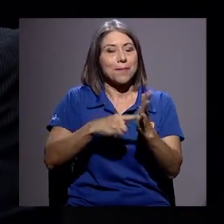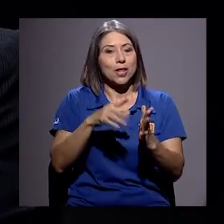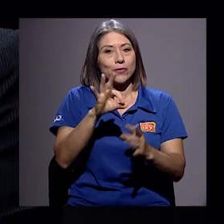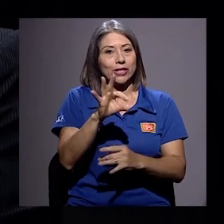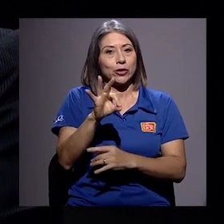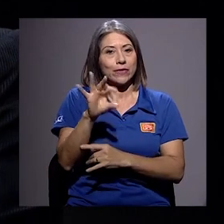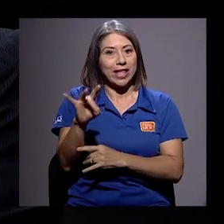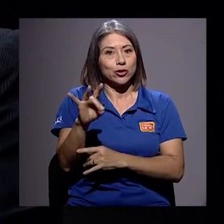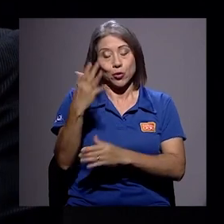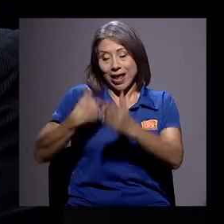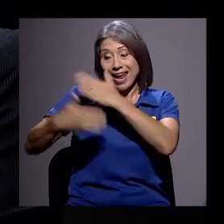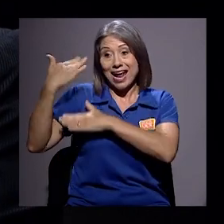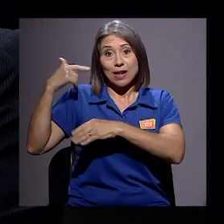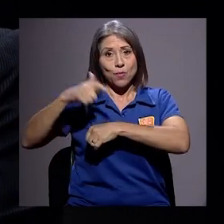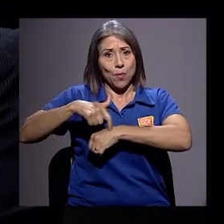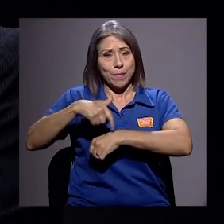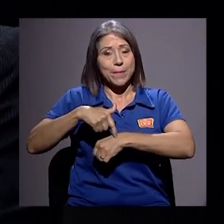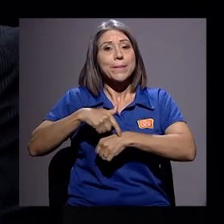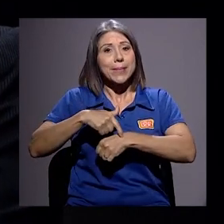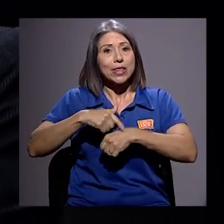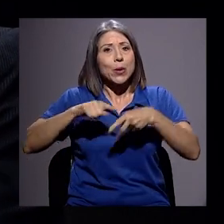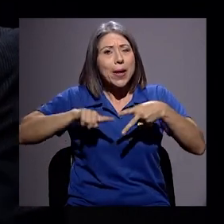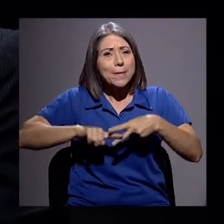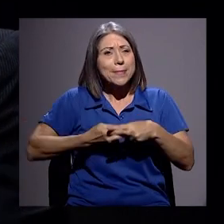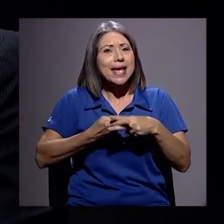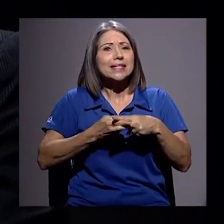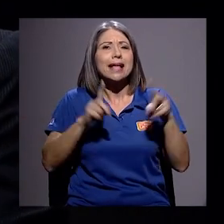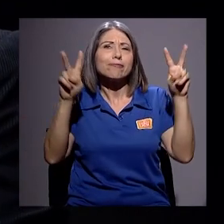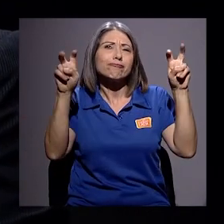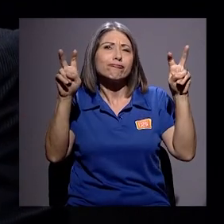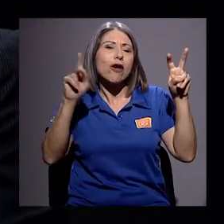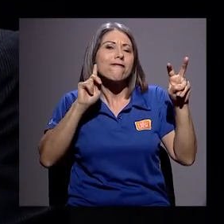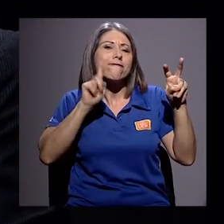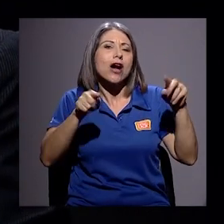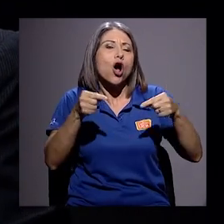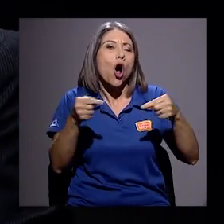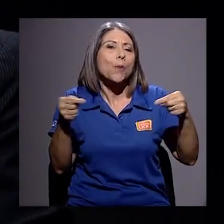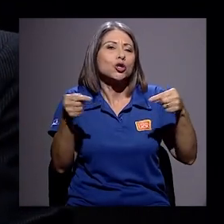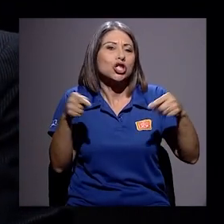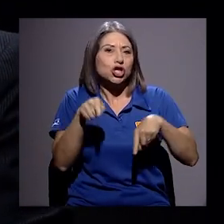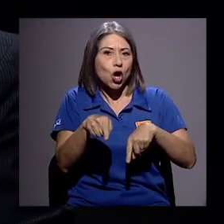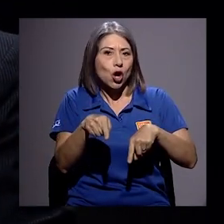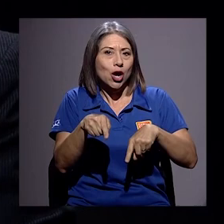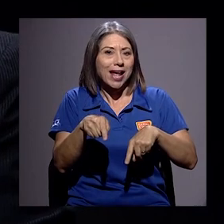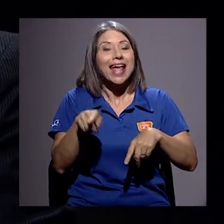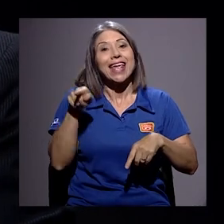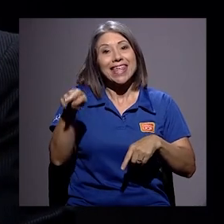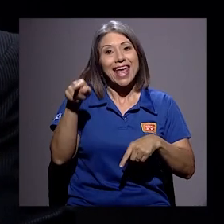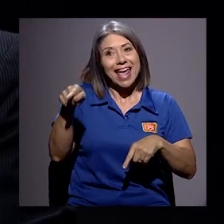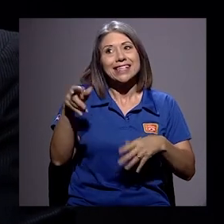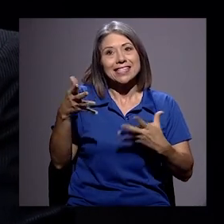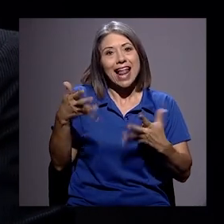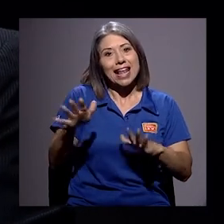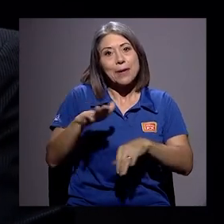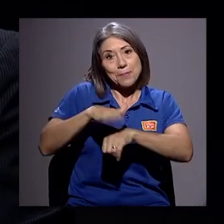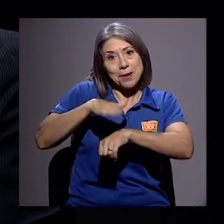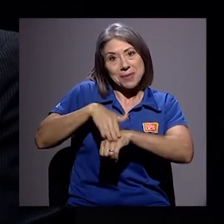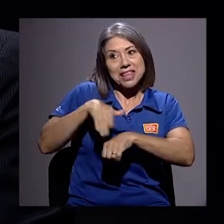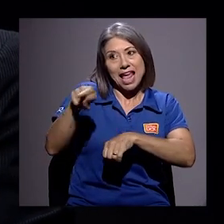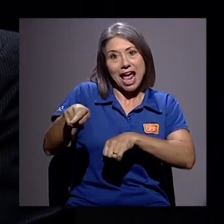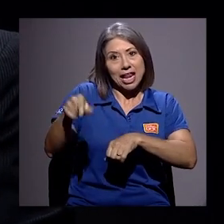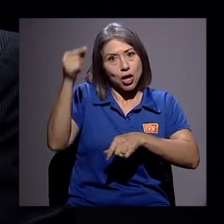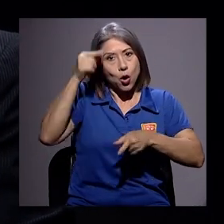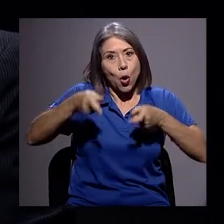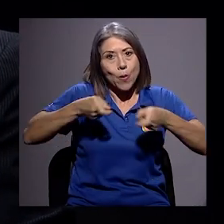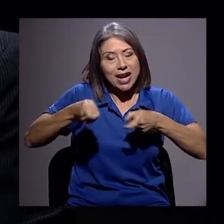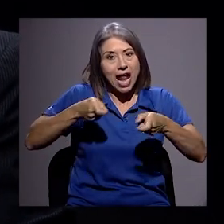se comienza a crear una una oposición ficticia que le llamamos nosotros que es la que le gobierna o le permite